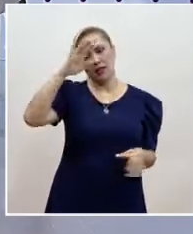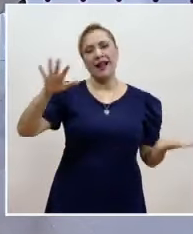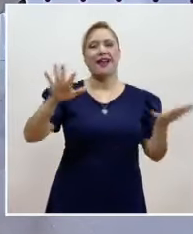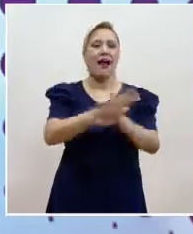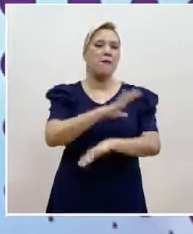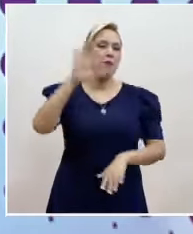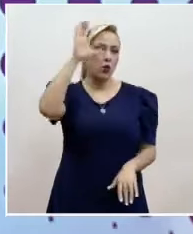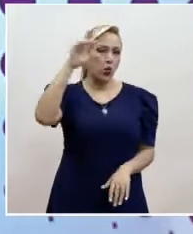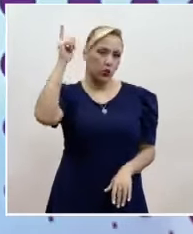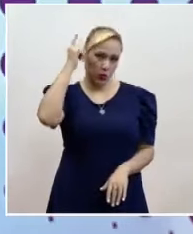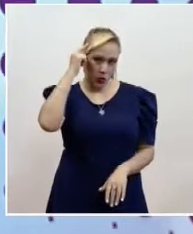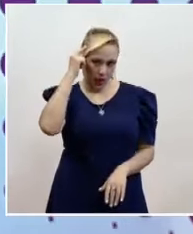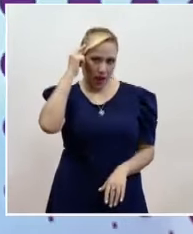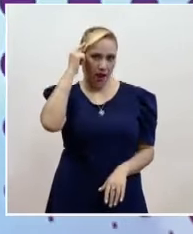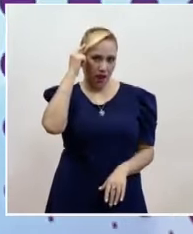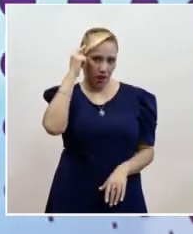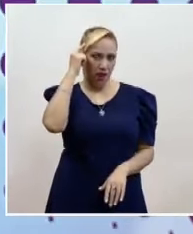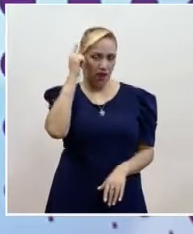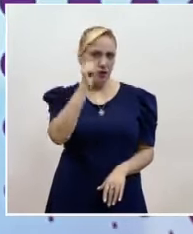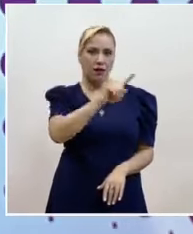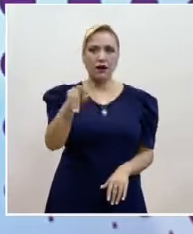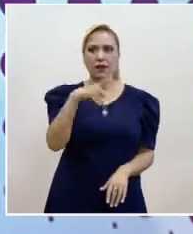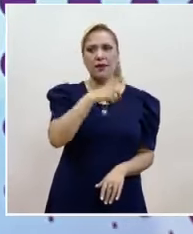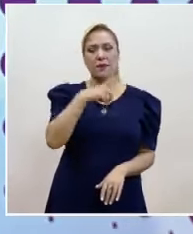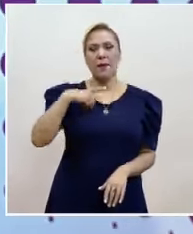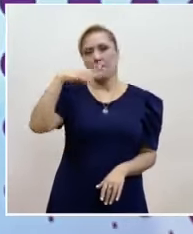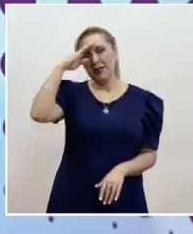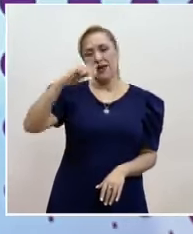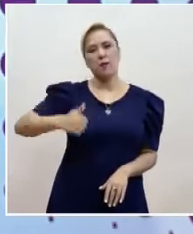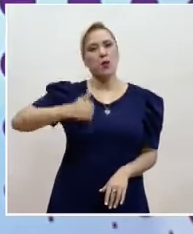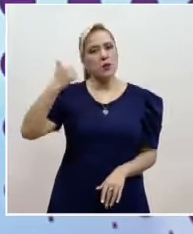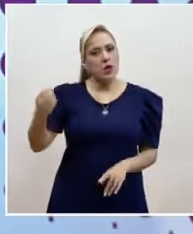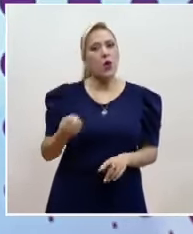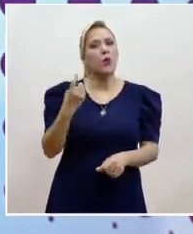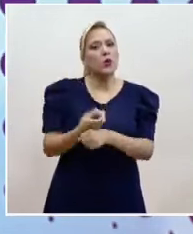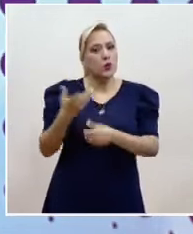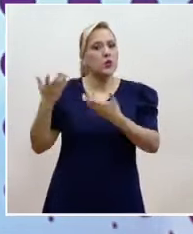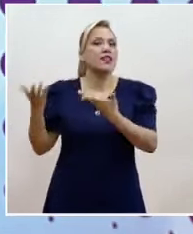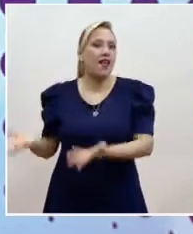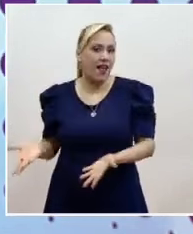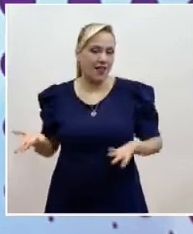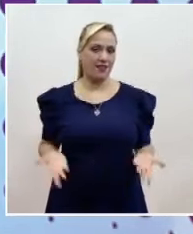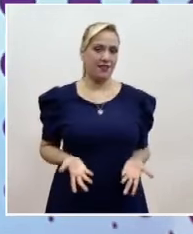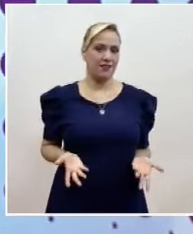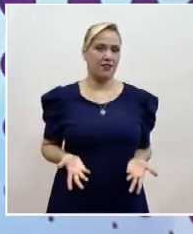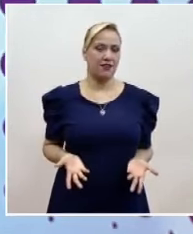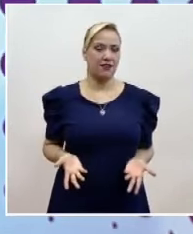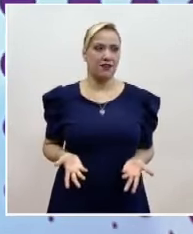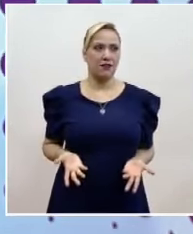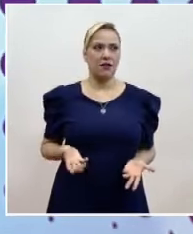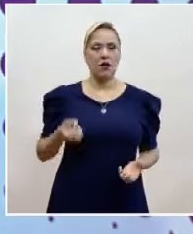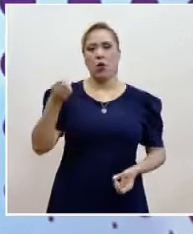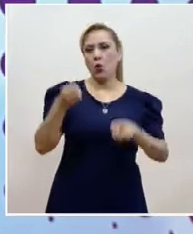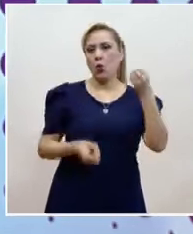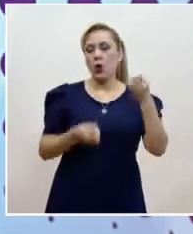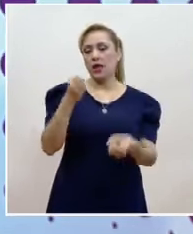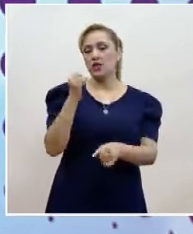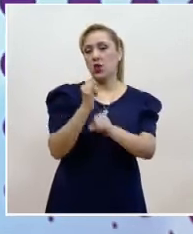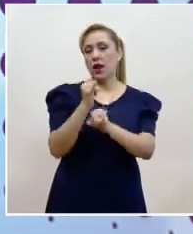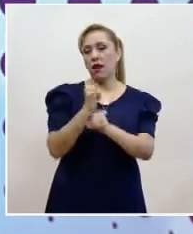cultural, ¿no? El pensar que es una oportunidad que tenemos ahí que se está desaprovechando. Como les decía, el juicio en línea, hubo